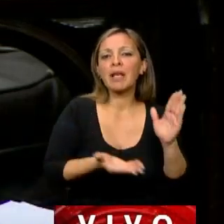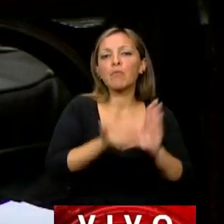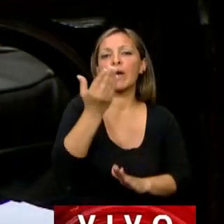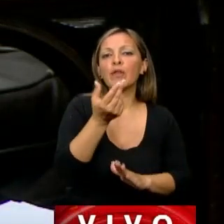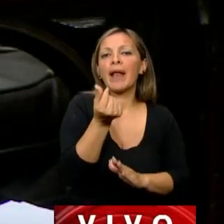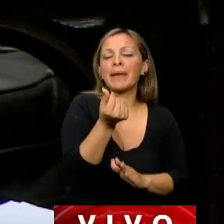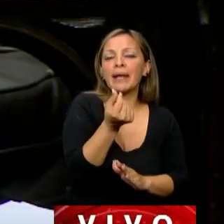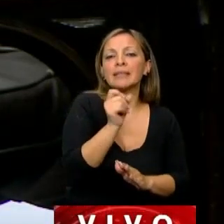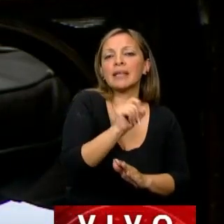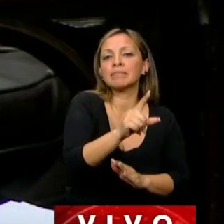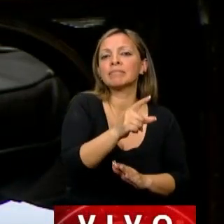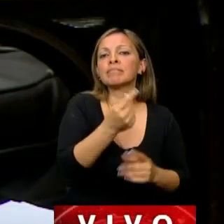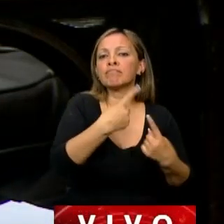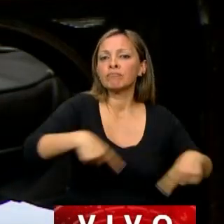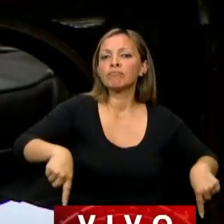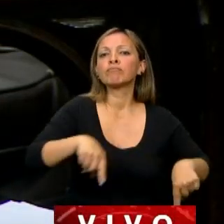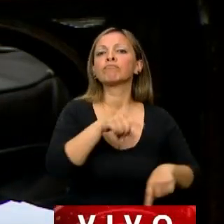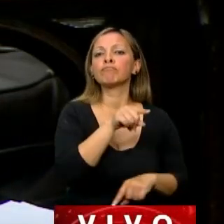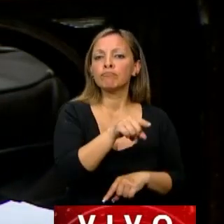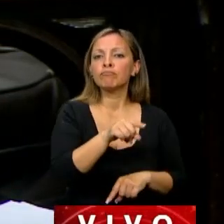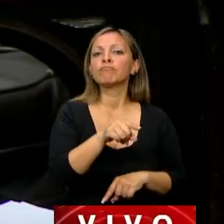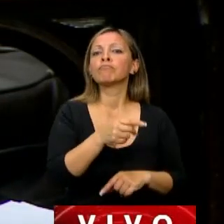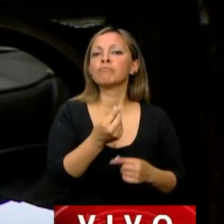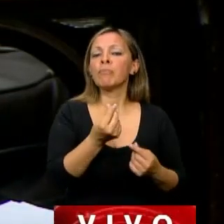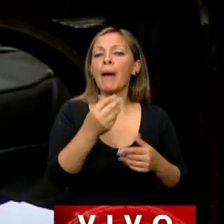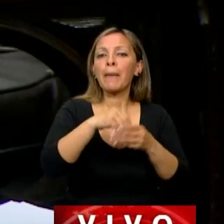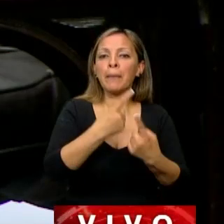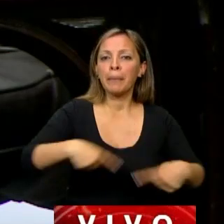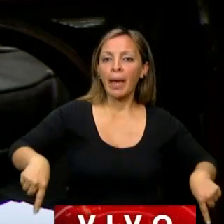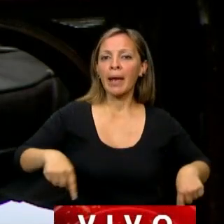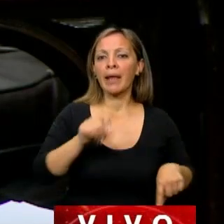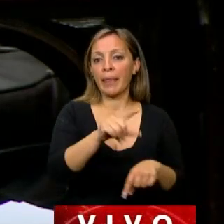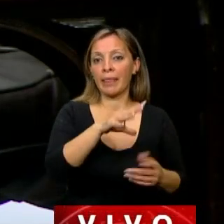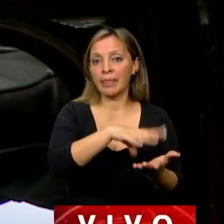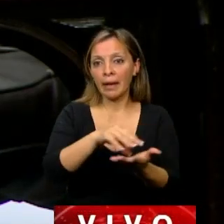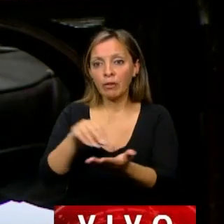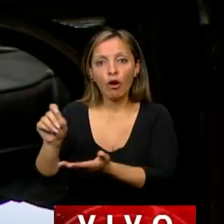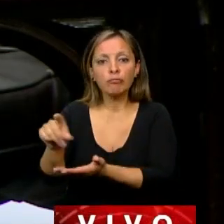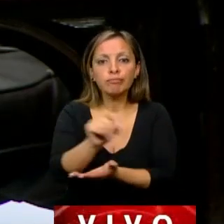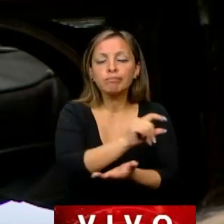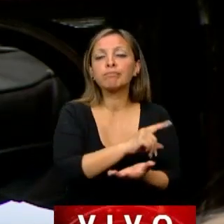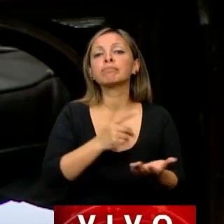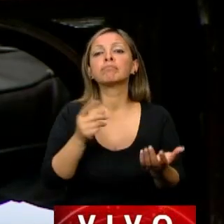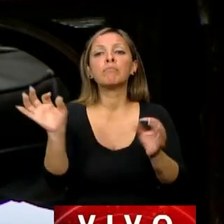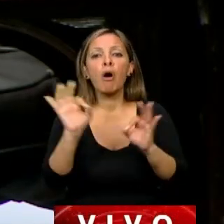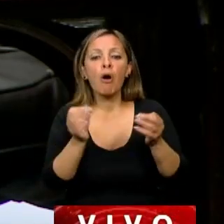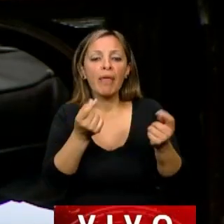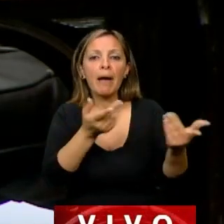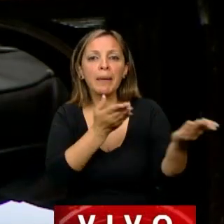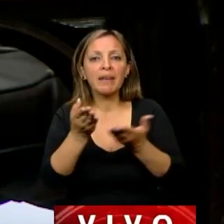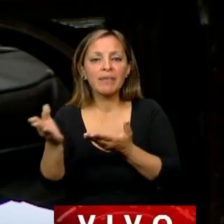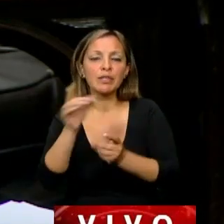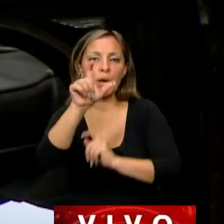obtenido a título gratuito que comprenda a bienes situados en su territorio o beneficie a personas domiciliadas